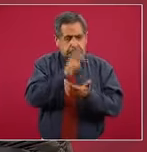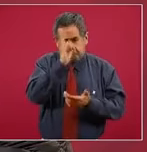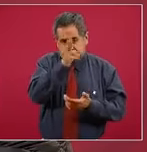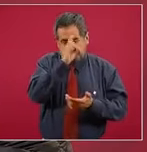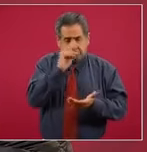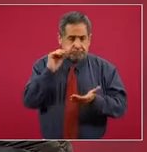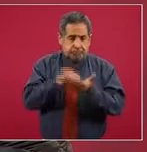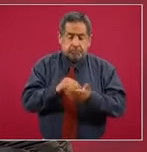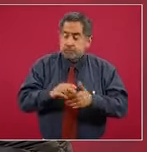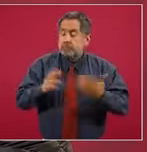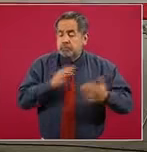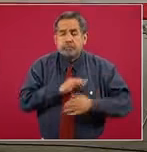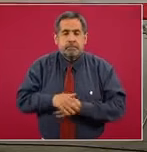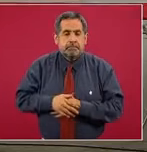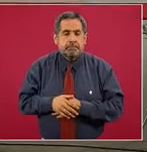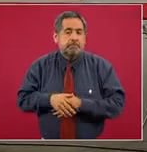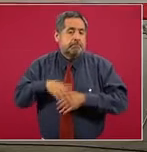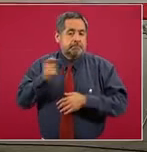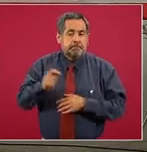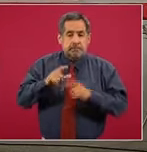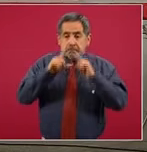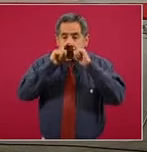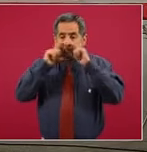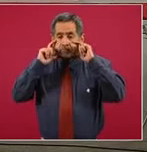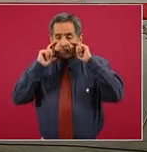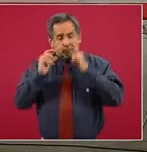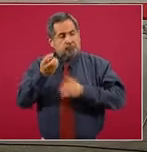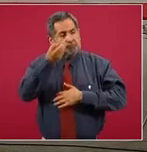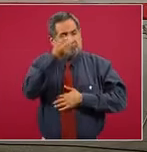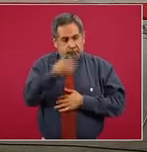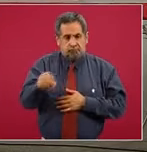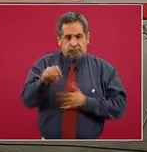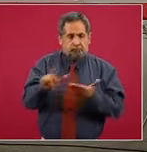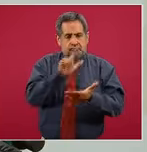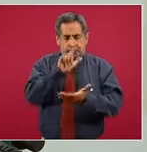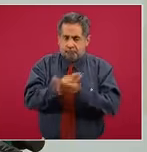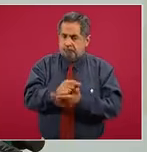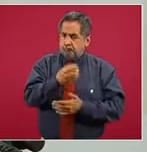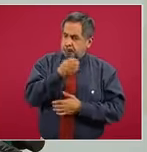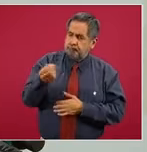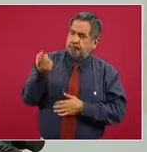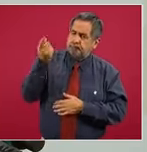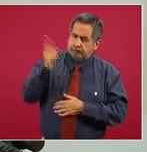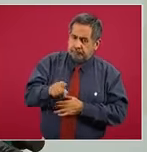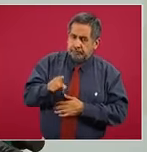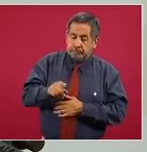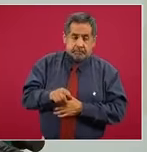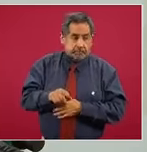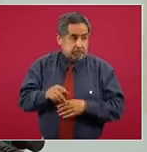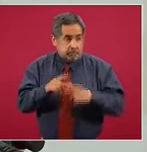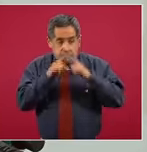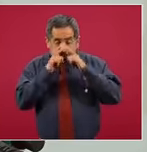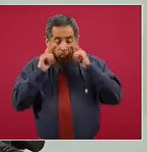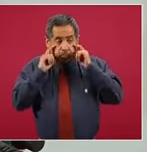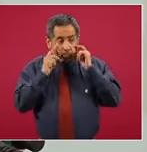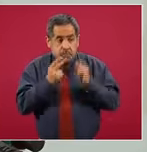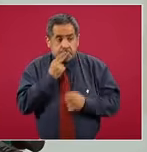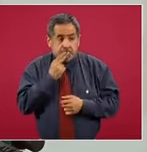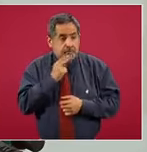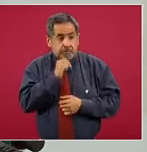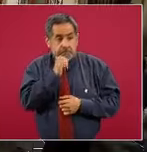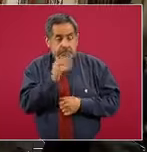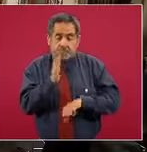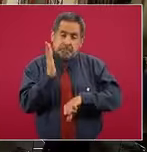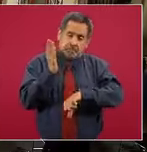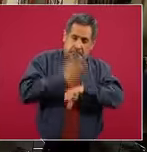de que el uso del cubrebocas sea obligatorio o se hará acreedor la persona a